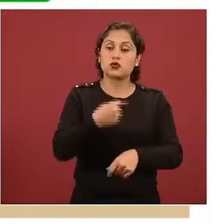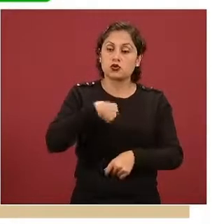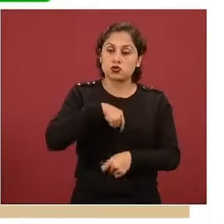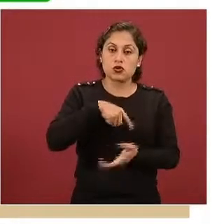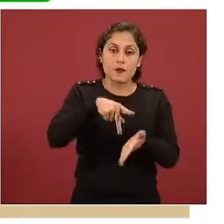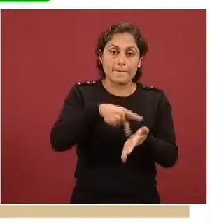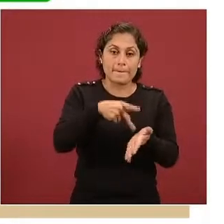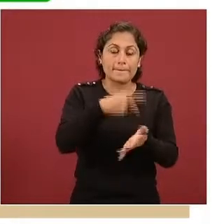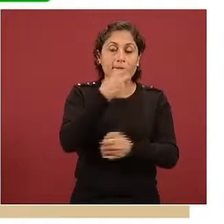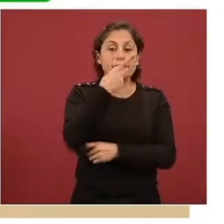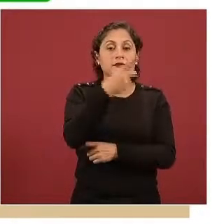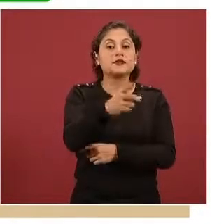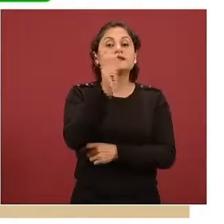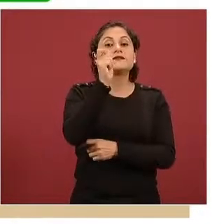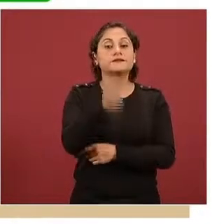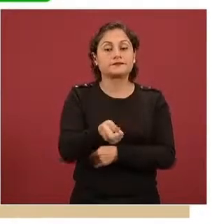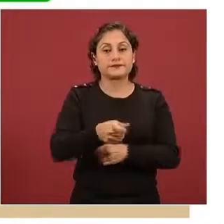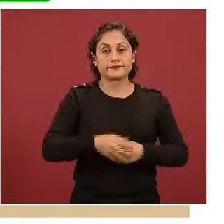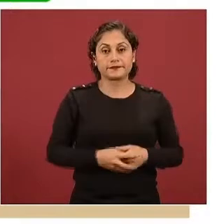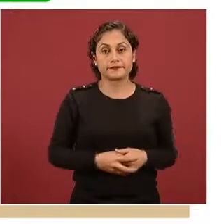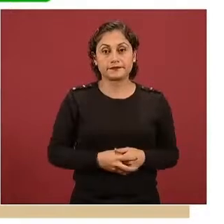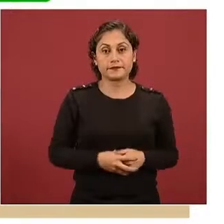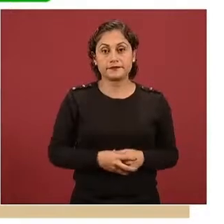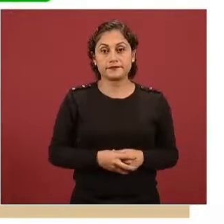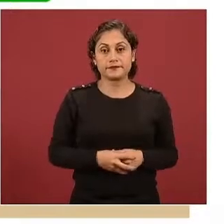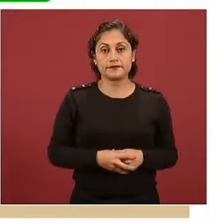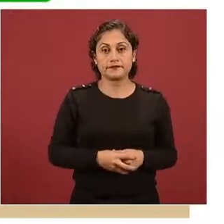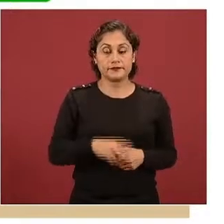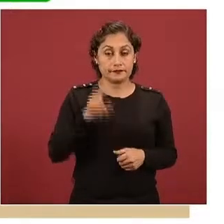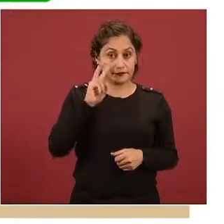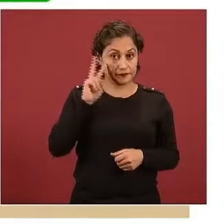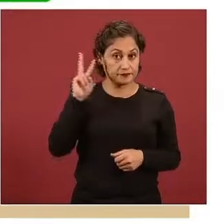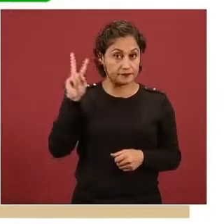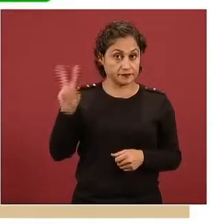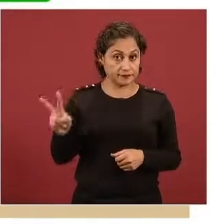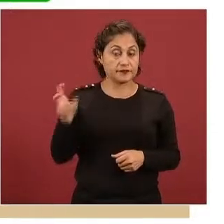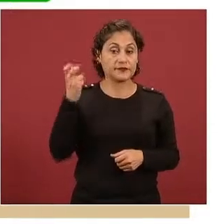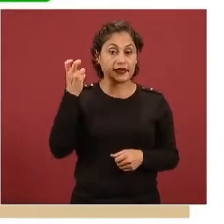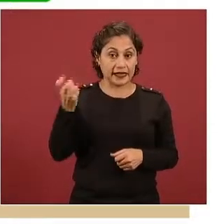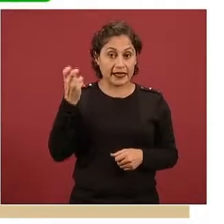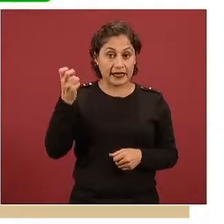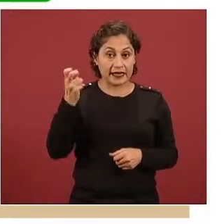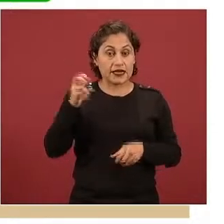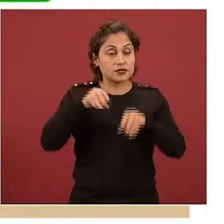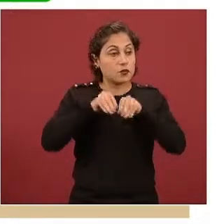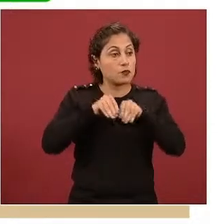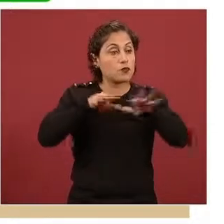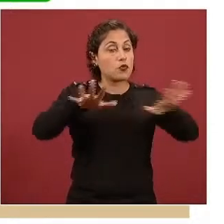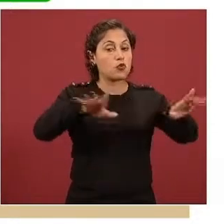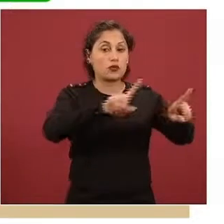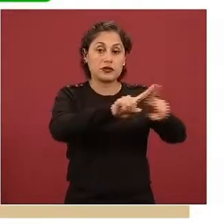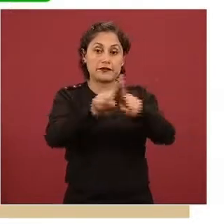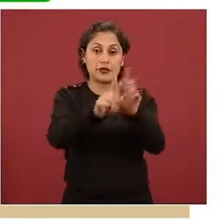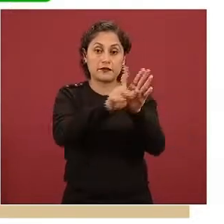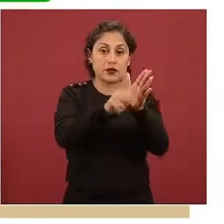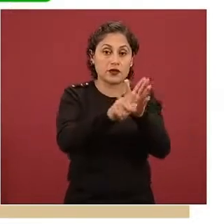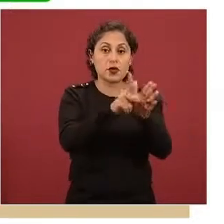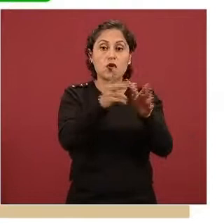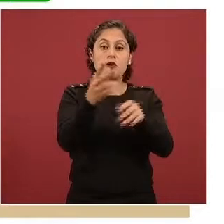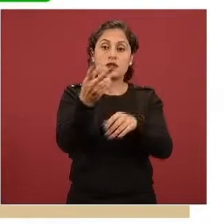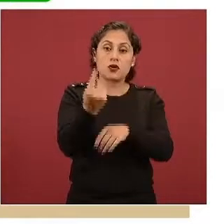insistir en que esta información que vemos en la mayoría de los medios de comunicación, de sumar los